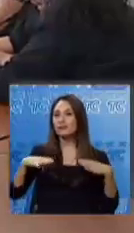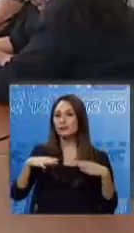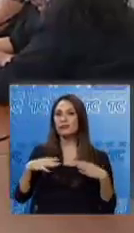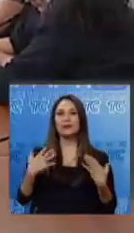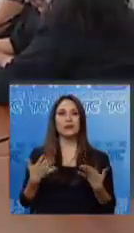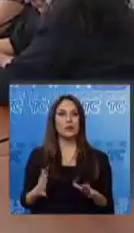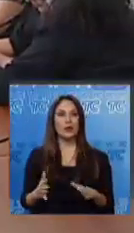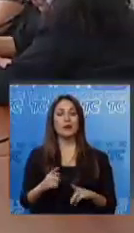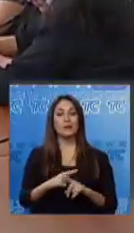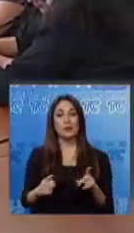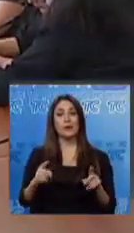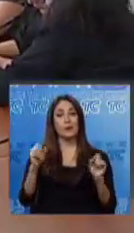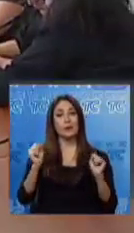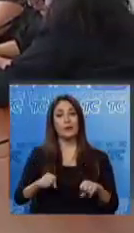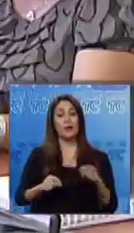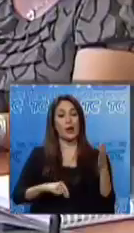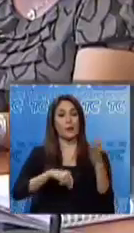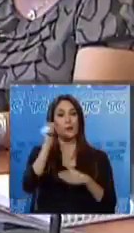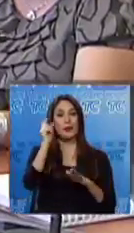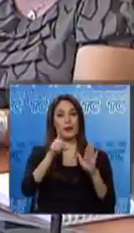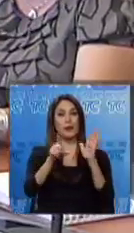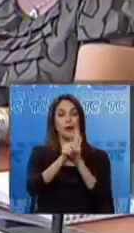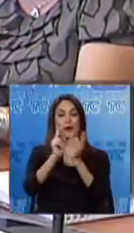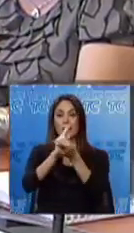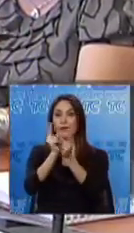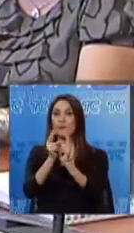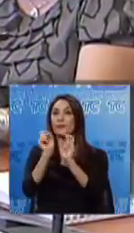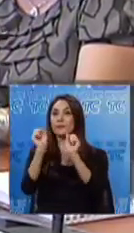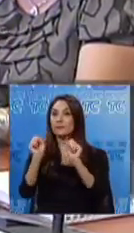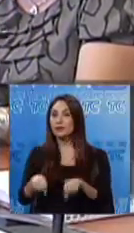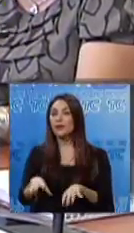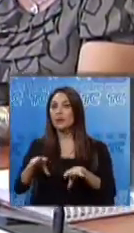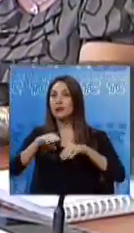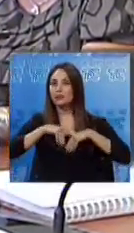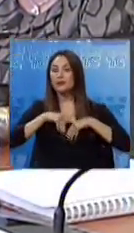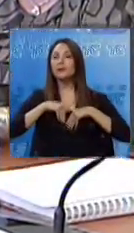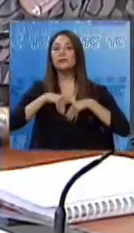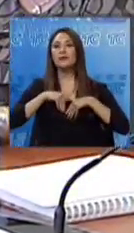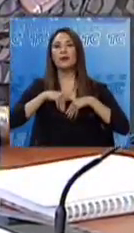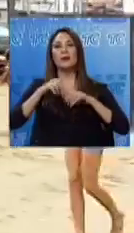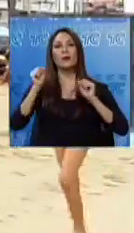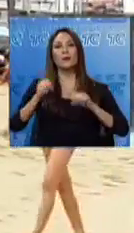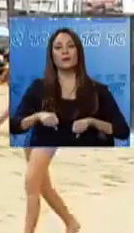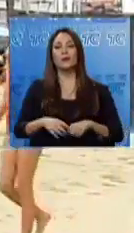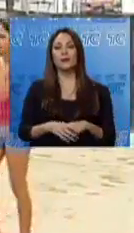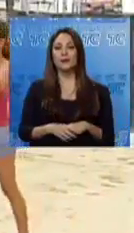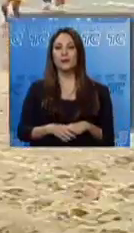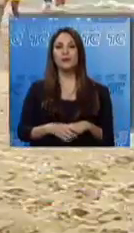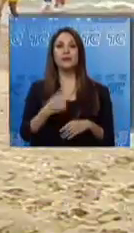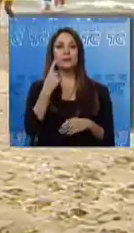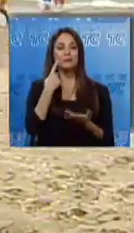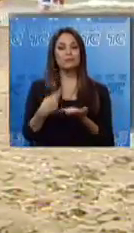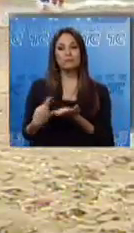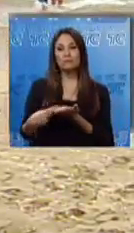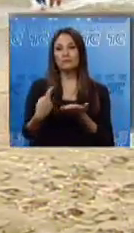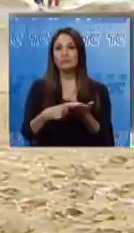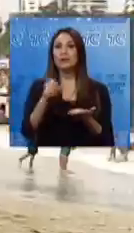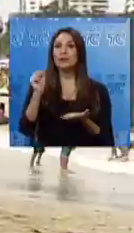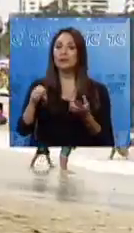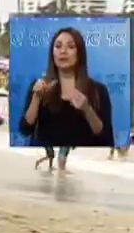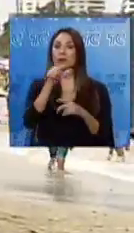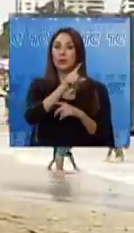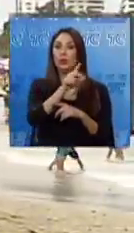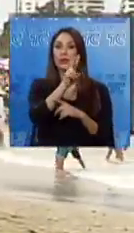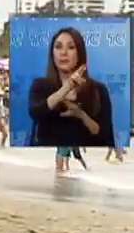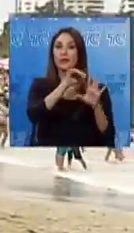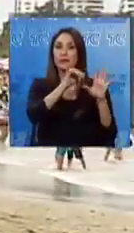la posibilidad que a través de la aprobación de un proyecto de reformas a las leyes de servicio público y código de trabajo, que analiza la Asamblea Nacional, los lunes